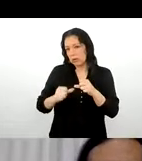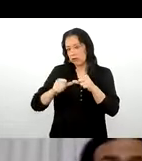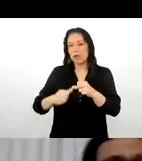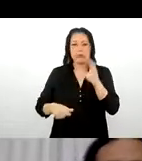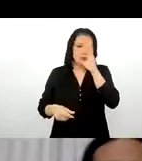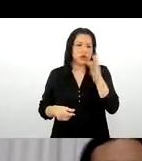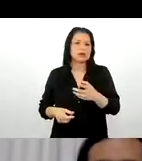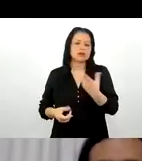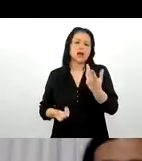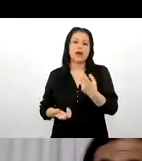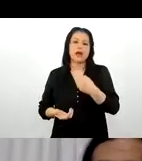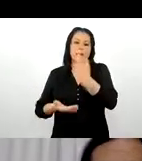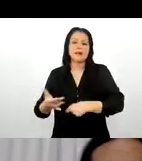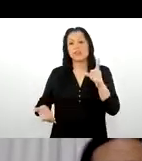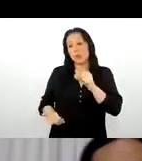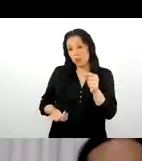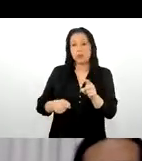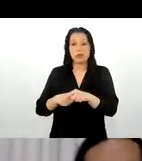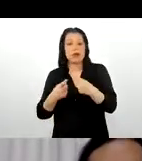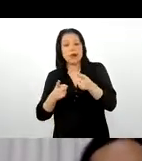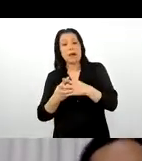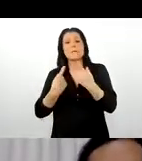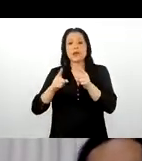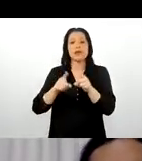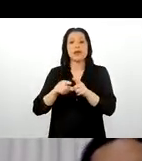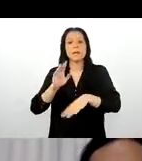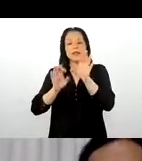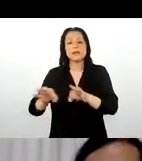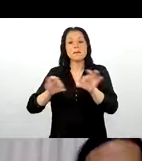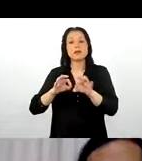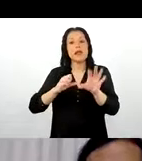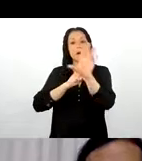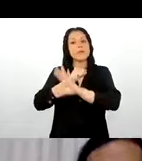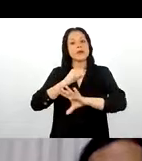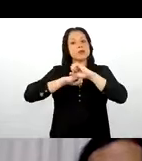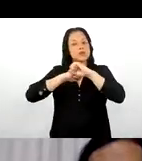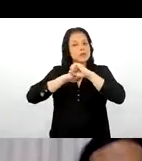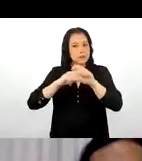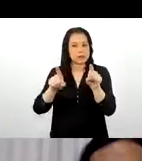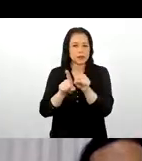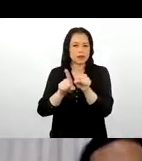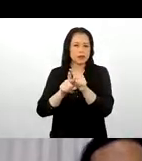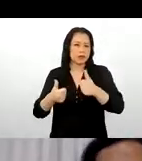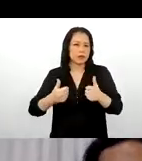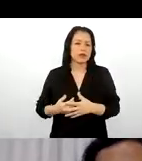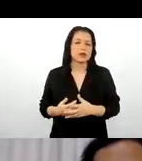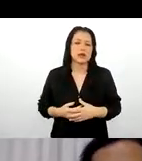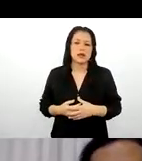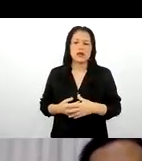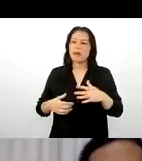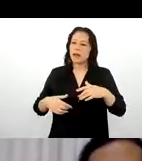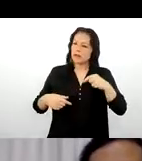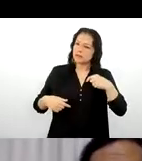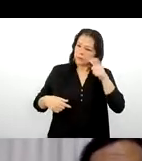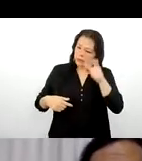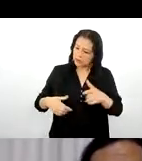buscamos seguridad, pero ahora la seguridad es bioseguridad, ¿verdad? Y también define mucho nuestro criterio de seleccionar los